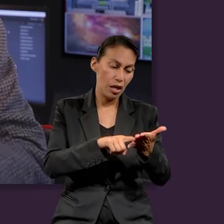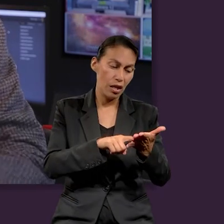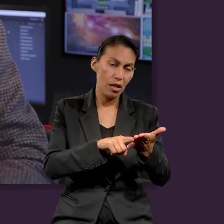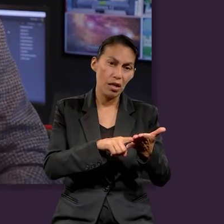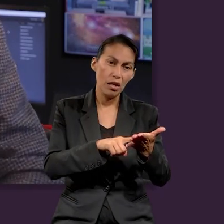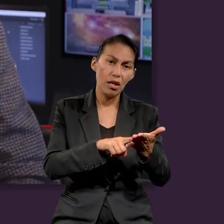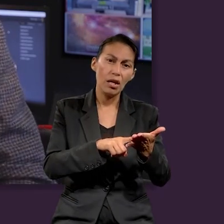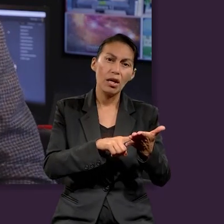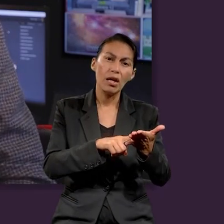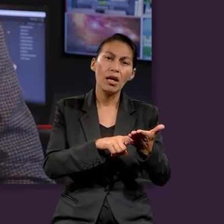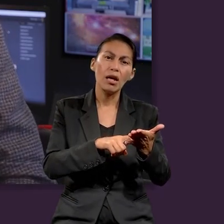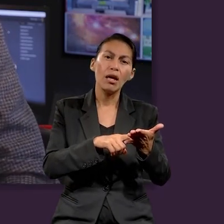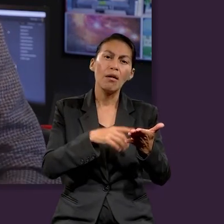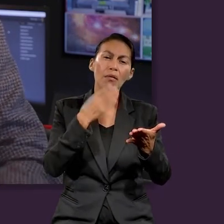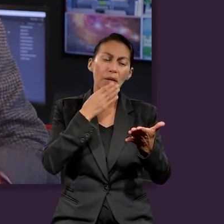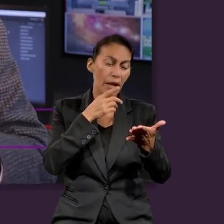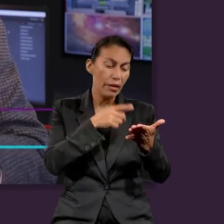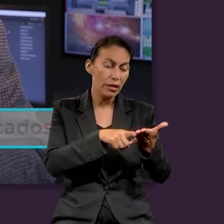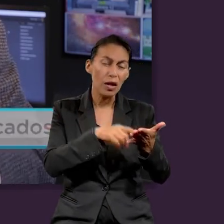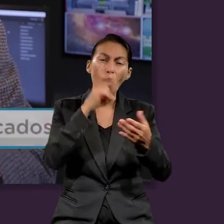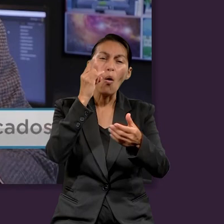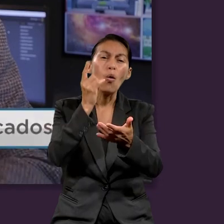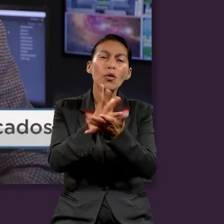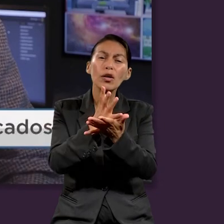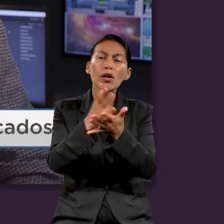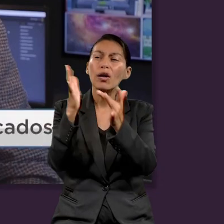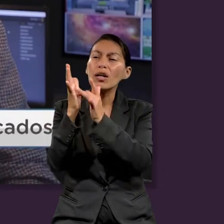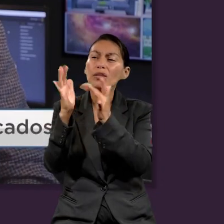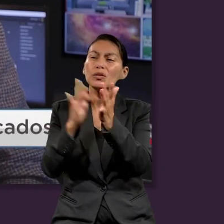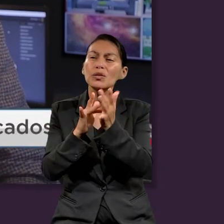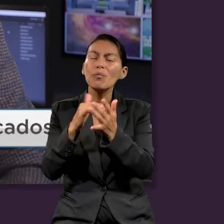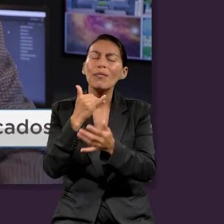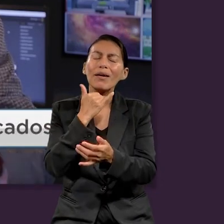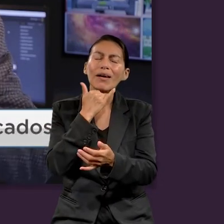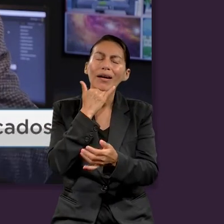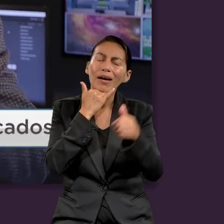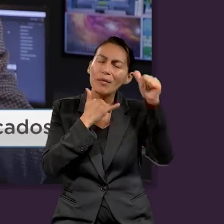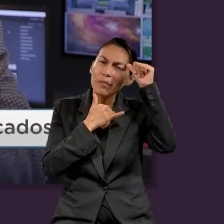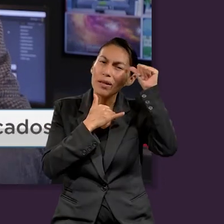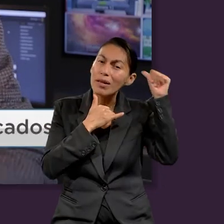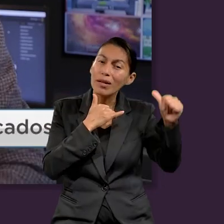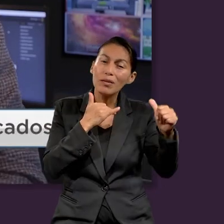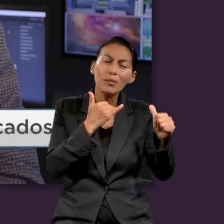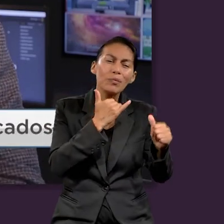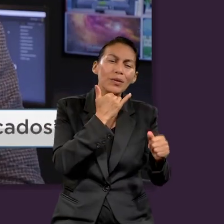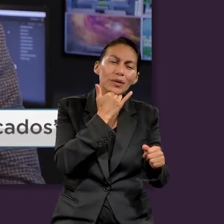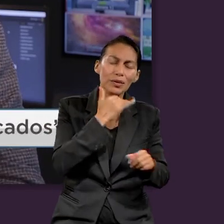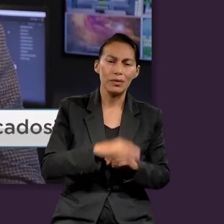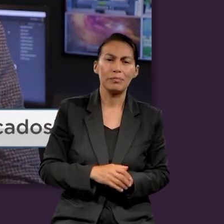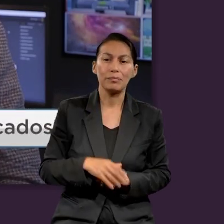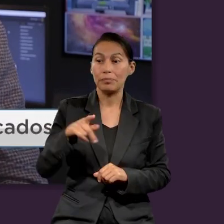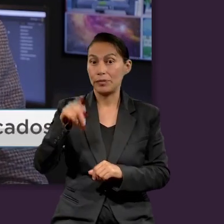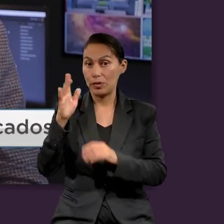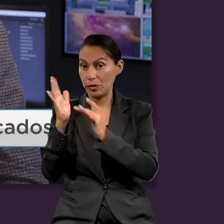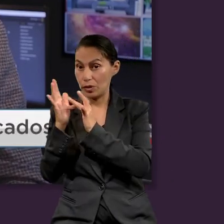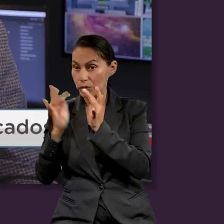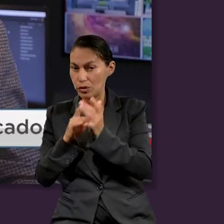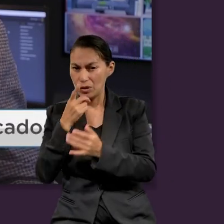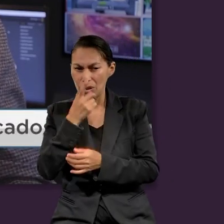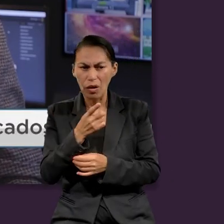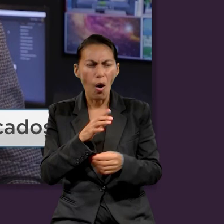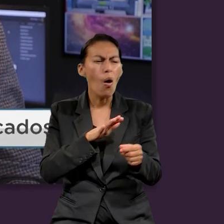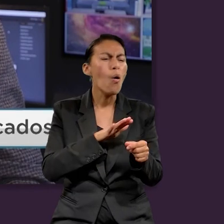el pentateuco o la torá dice que solamente Dios puede perdonar el pecado pero Jesús les puso a prueba cuando les dijo